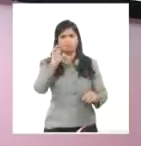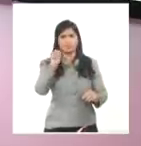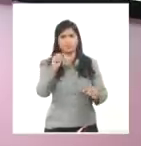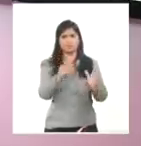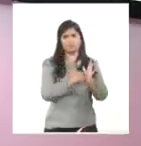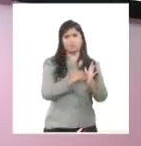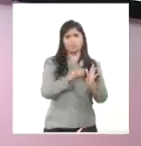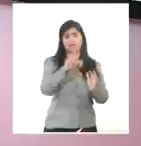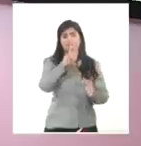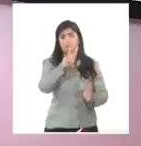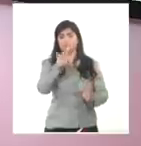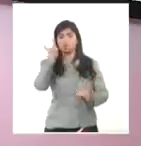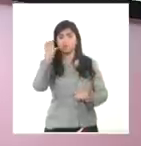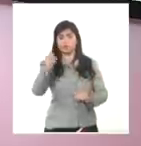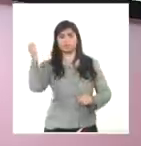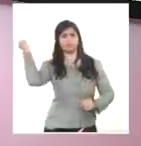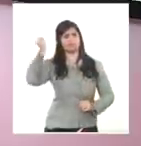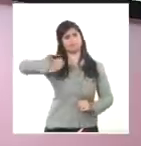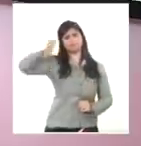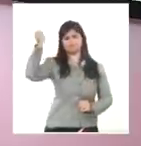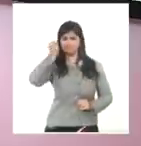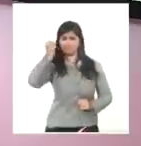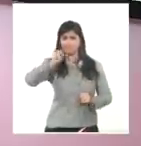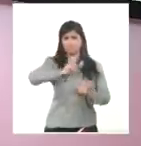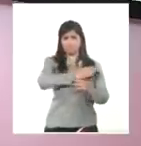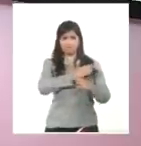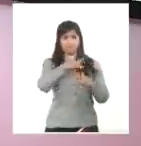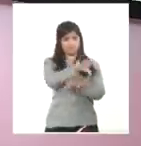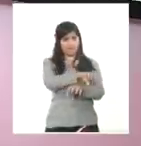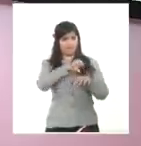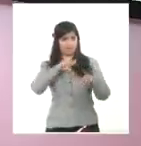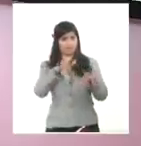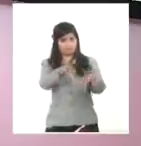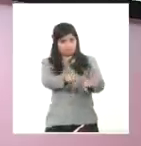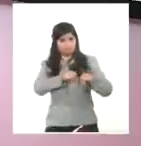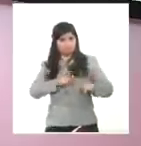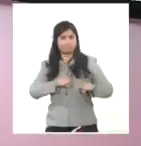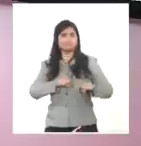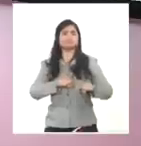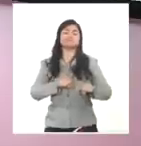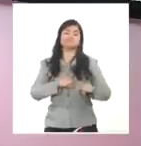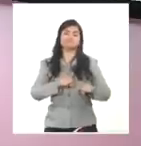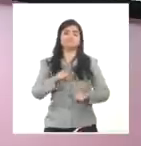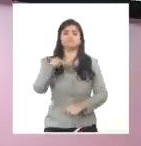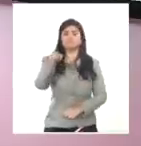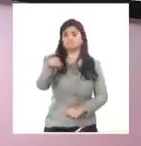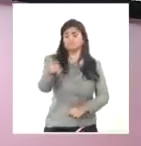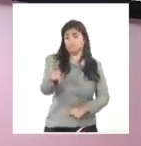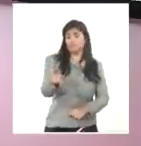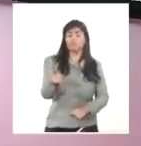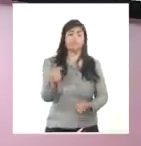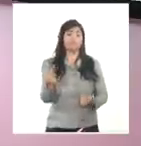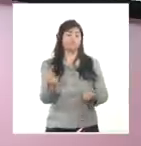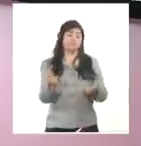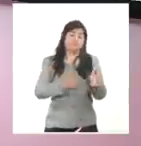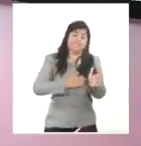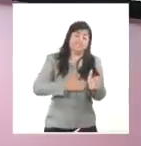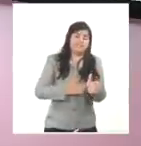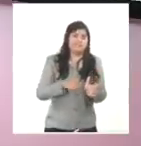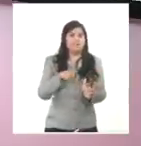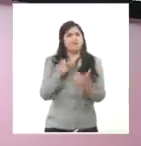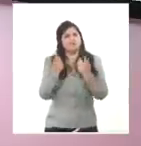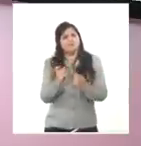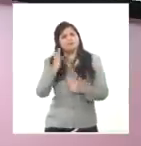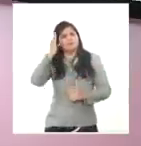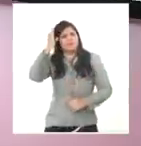20.290 hechos de este tipo. Así es, Abdiel, causas de este fenómeno podríamos listar. Muchas, descontrol de la masa, conteos